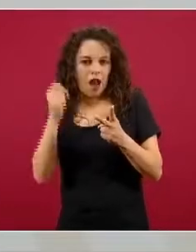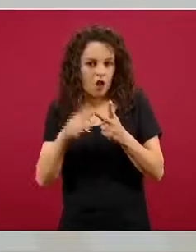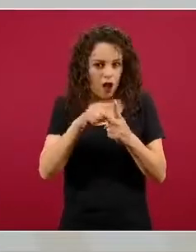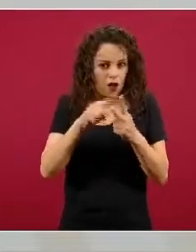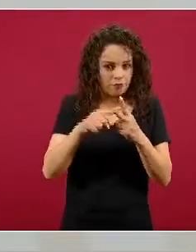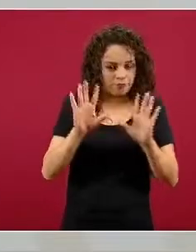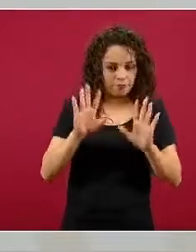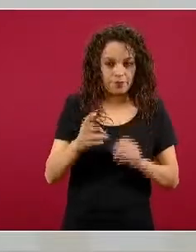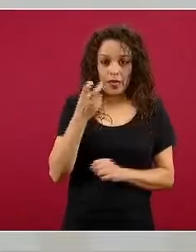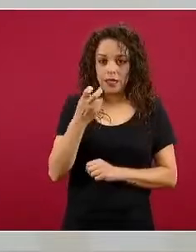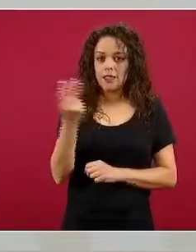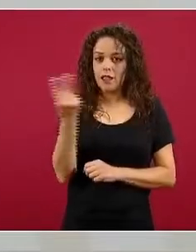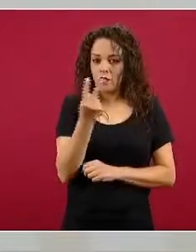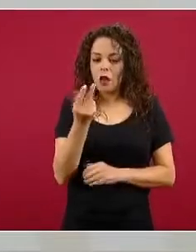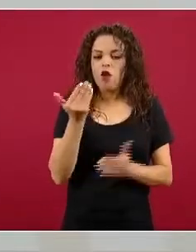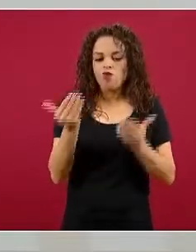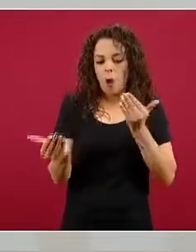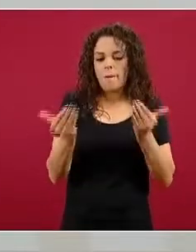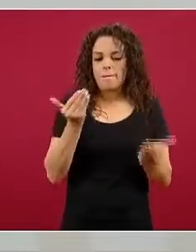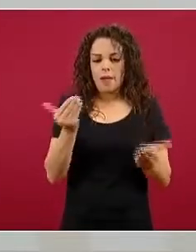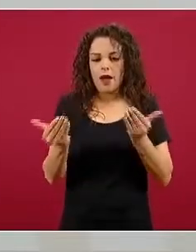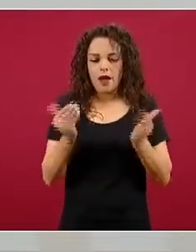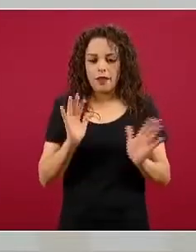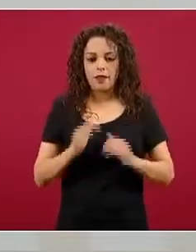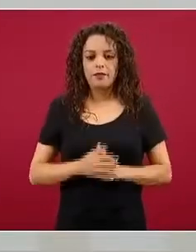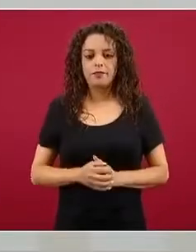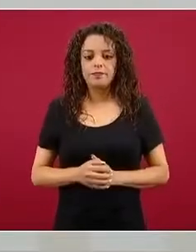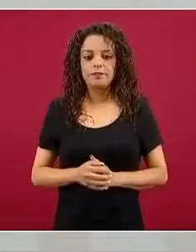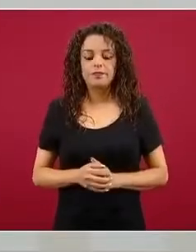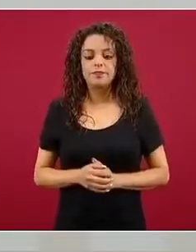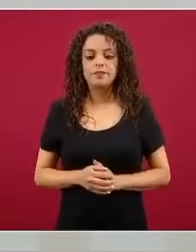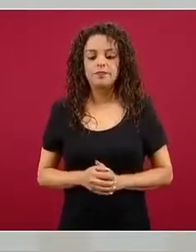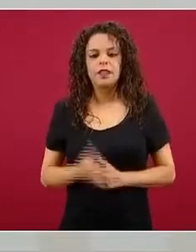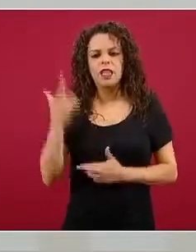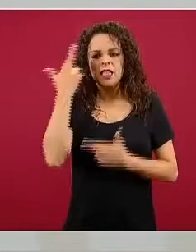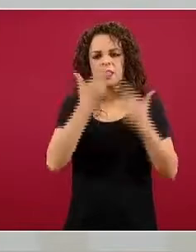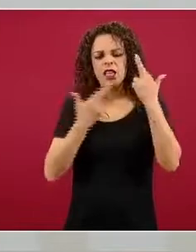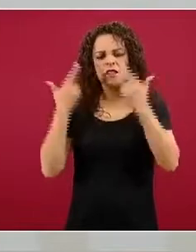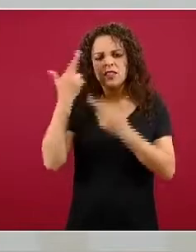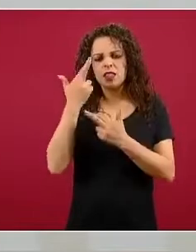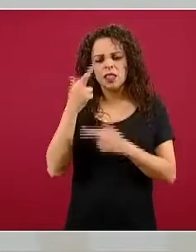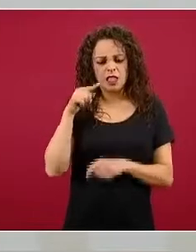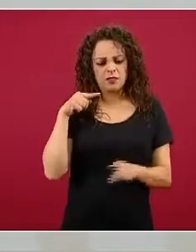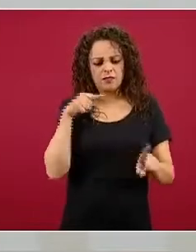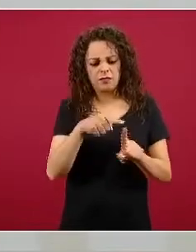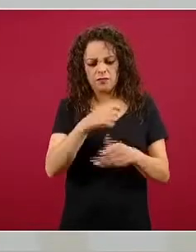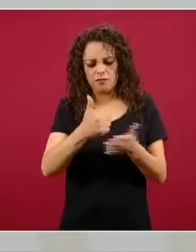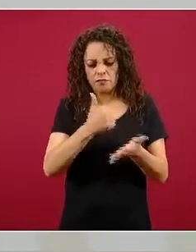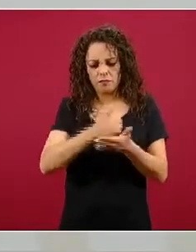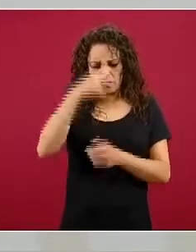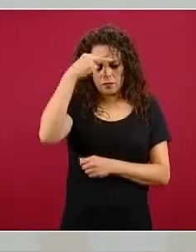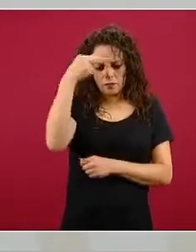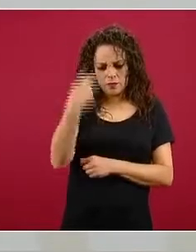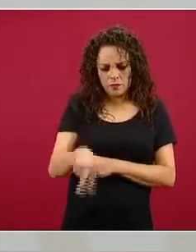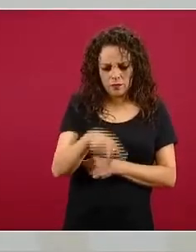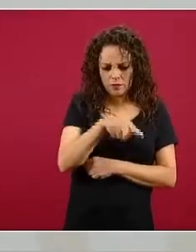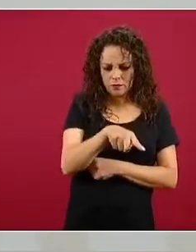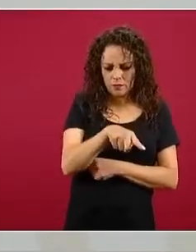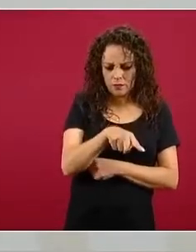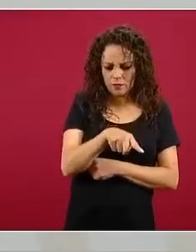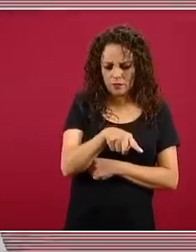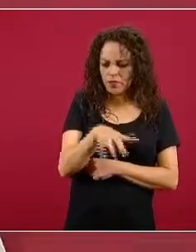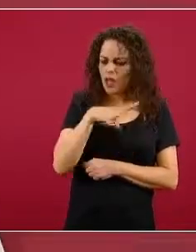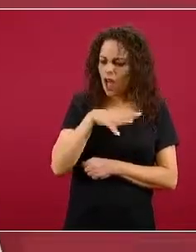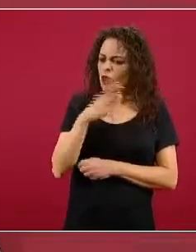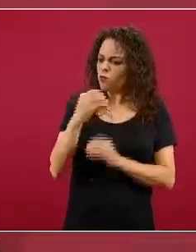pongamos estas dos comparadas y verifican por qué en la Ciudad de México, a pesar de tener ese contacto estrecho, una persona, ¿por qué no se